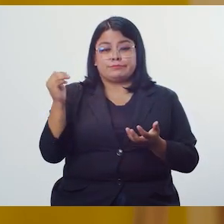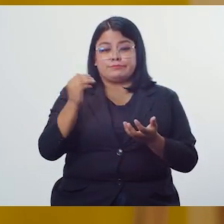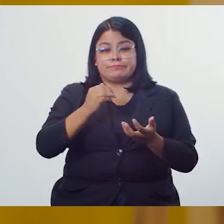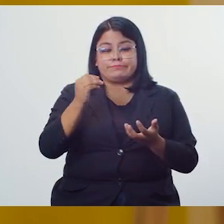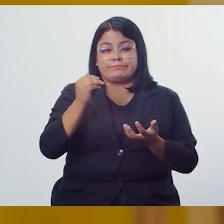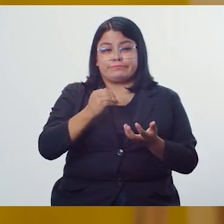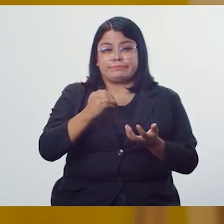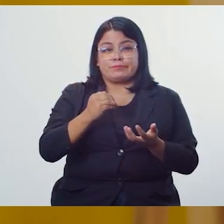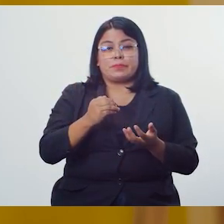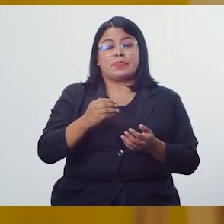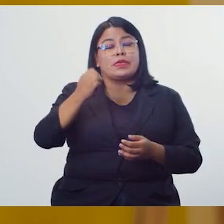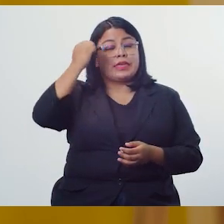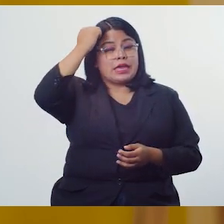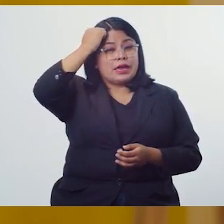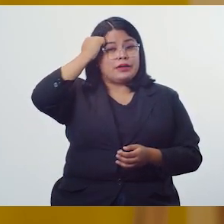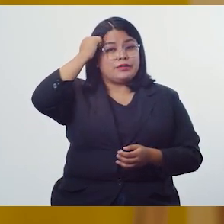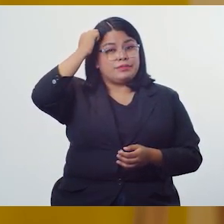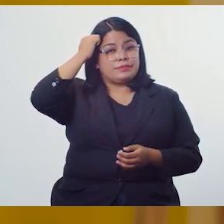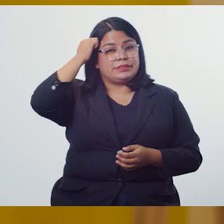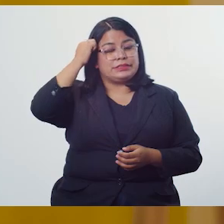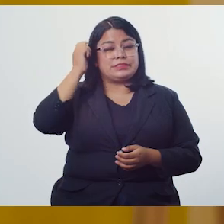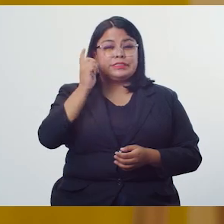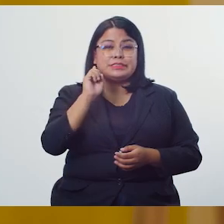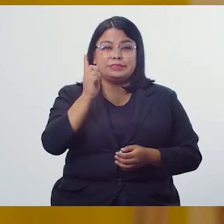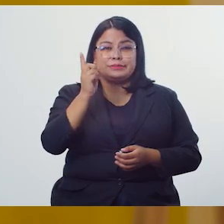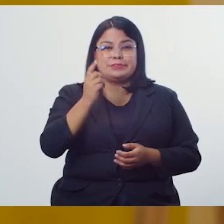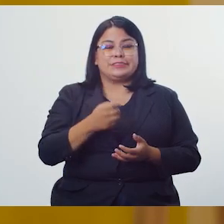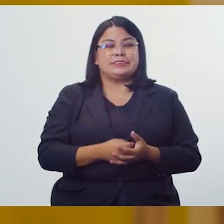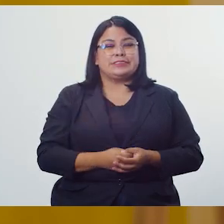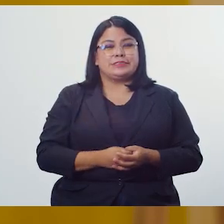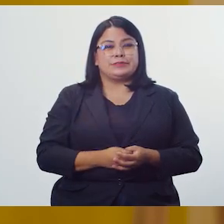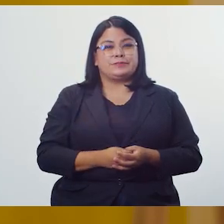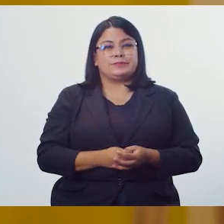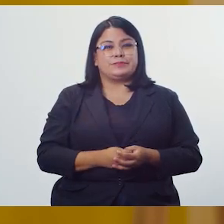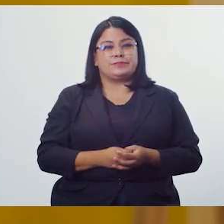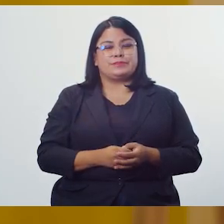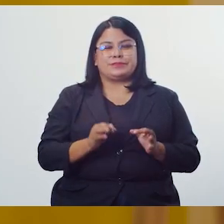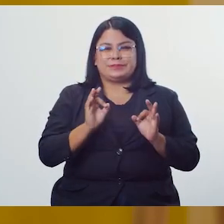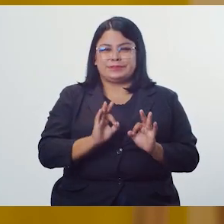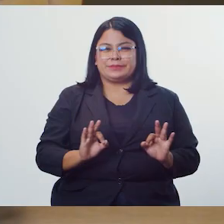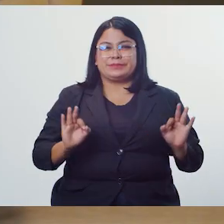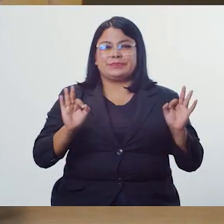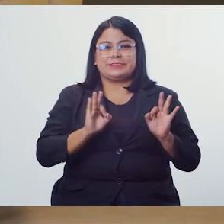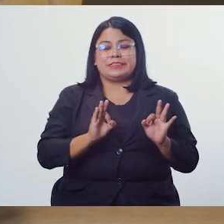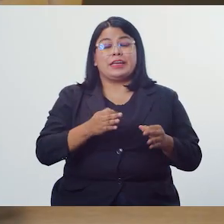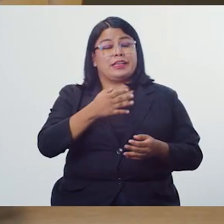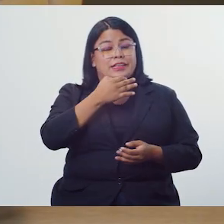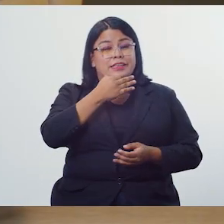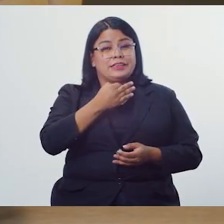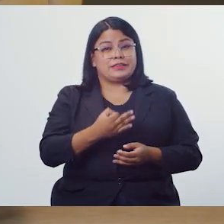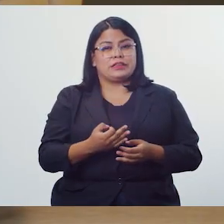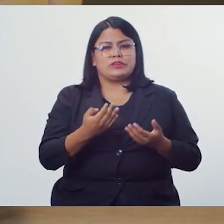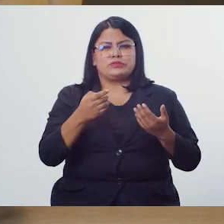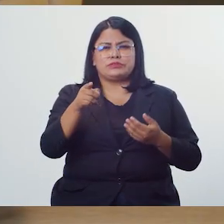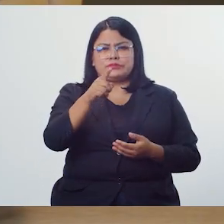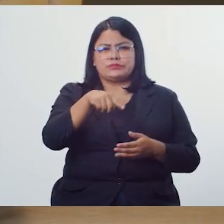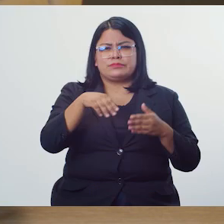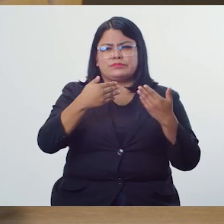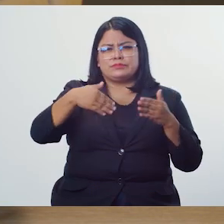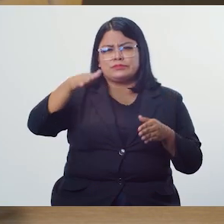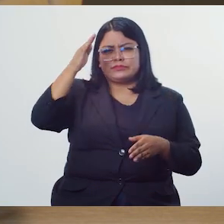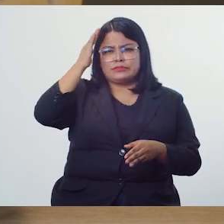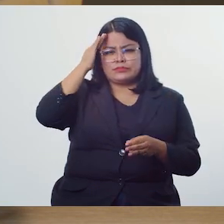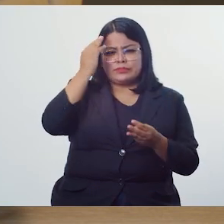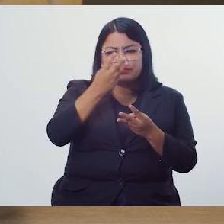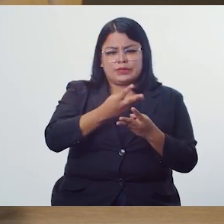formación docente y también aprender de nuestros maestros y maestras. Excelente, sin duda, Francisca. Y como sabemos, este